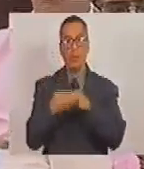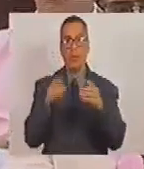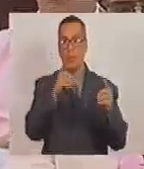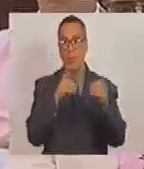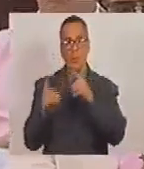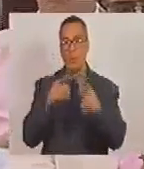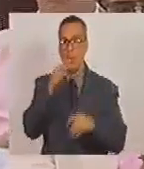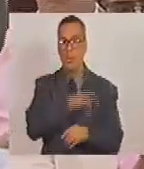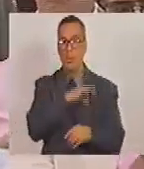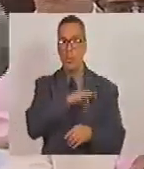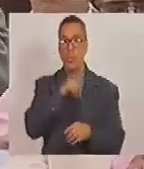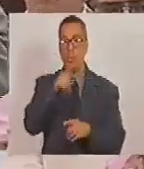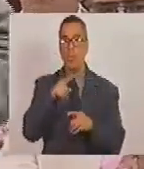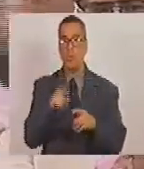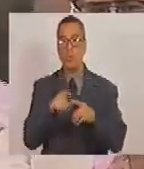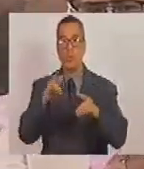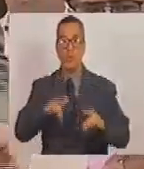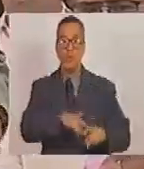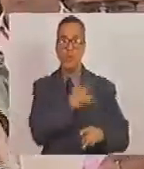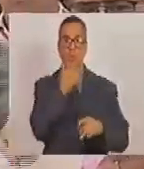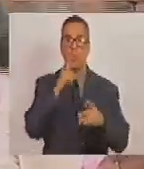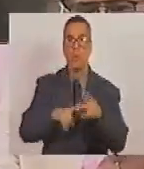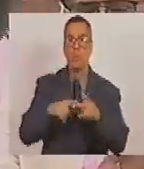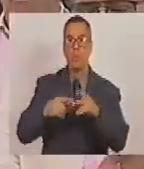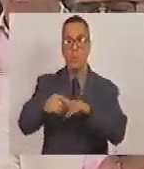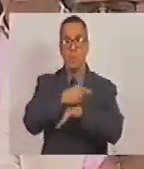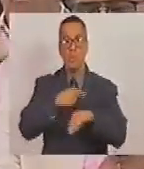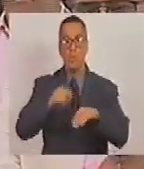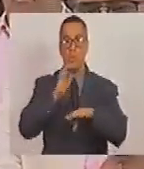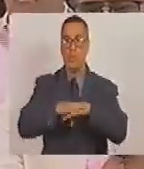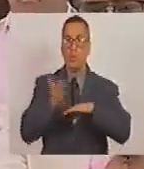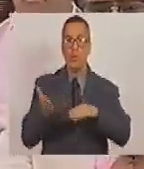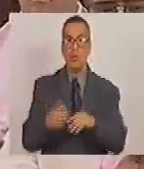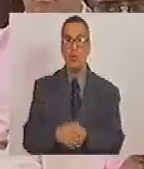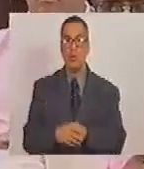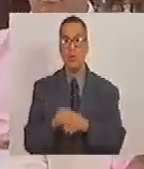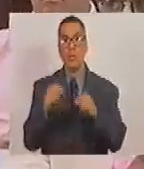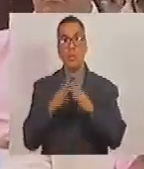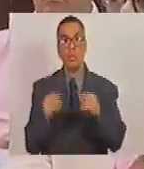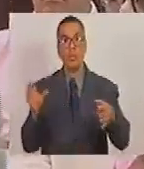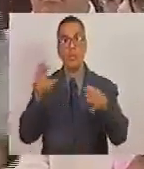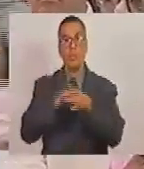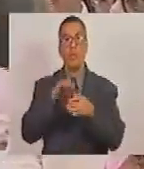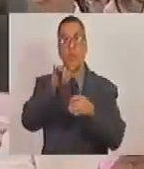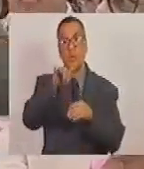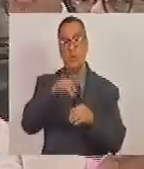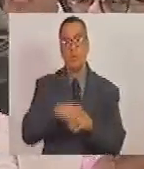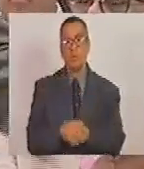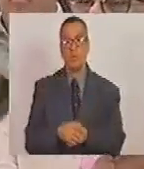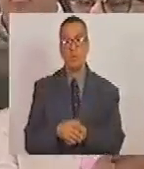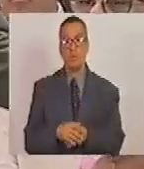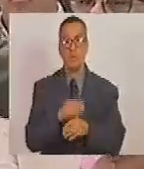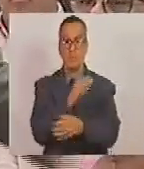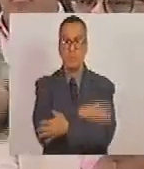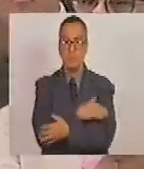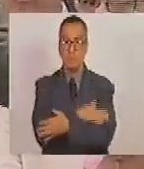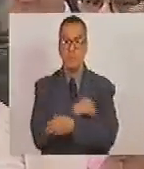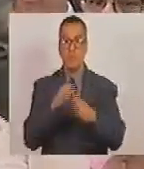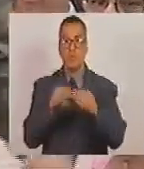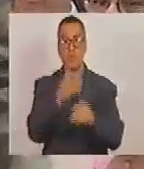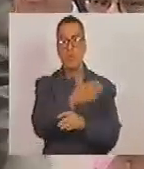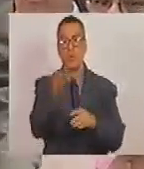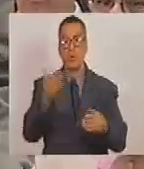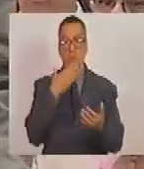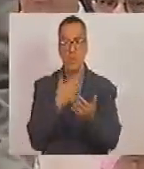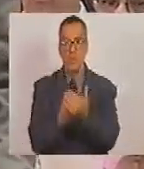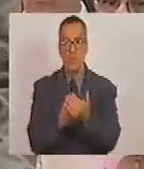diálogo social entre las universidades y el Estado, porque todos somos parte del mismo. Me felicito y lo felicito.